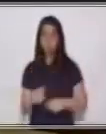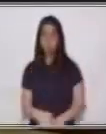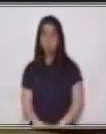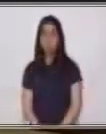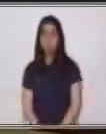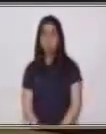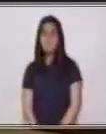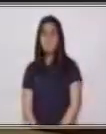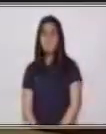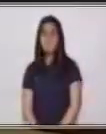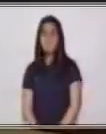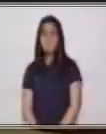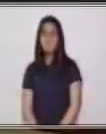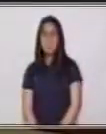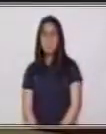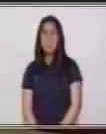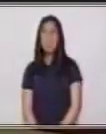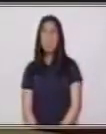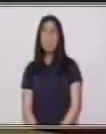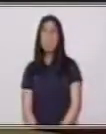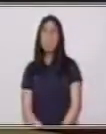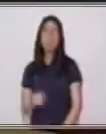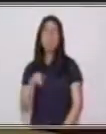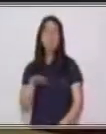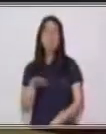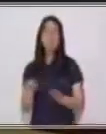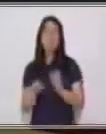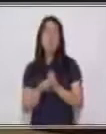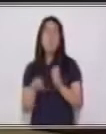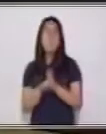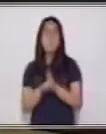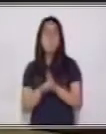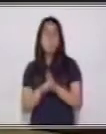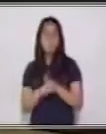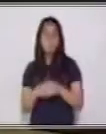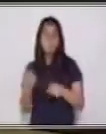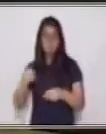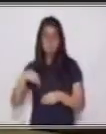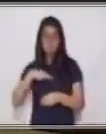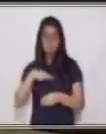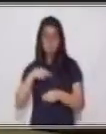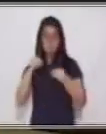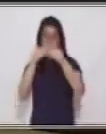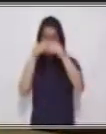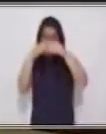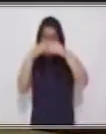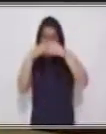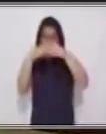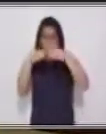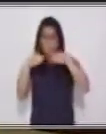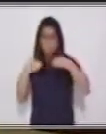Los conos generan 4 figuras básicas. Vamos a observar la primera figura,